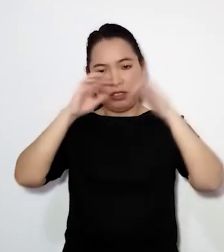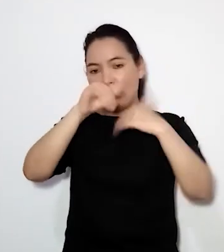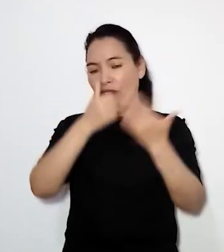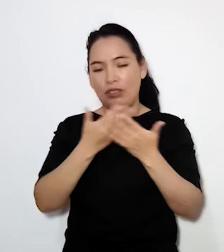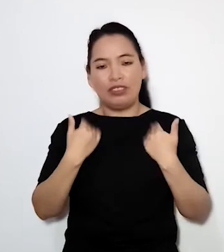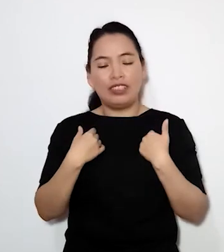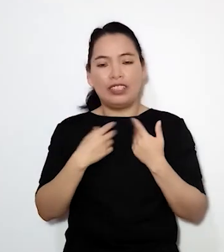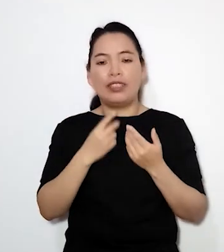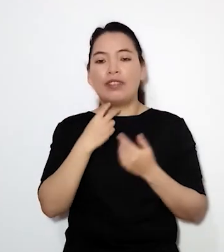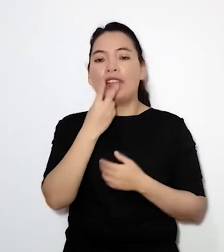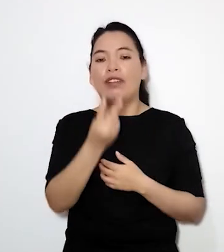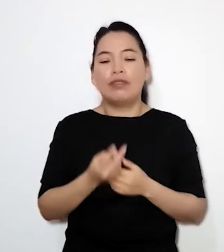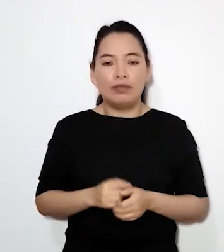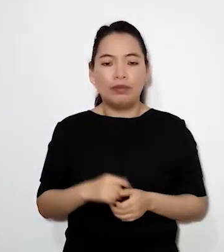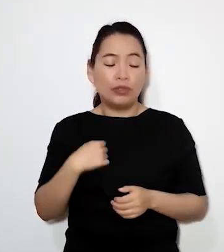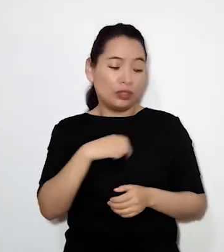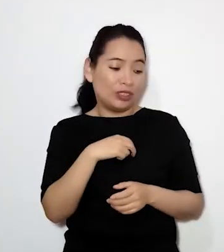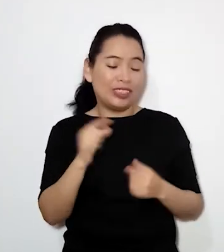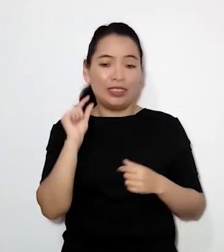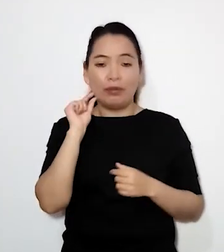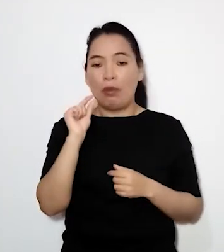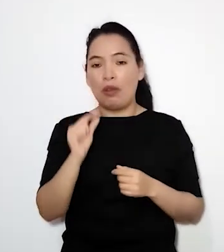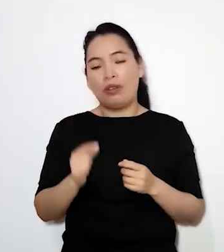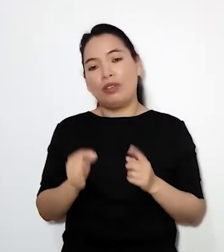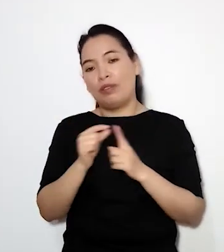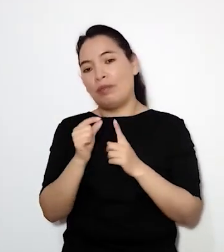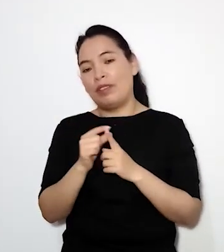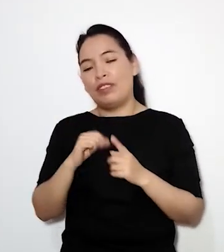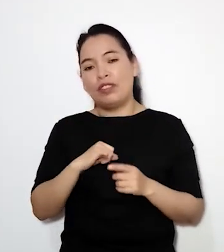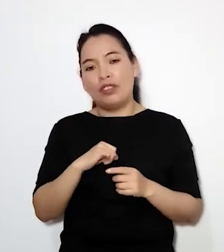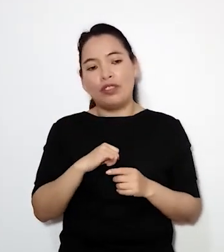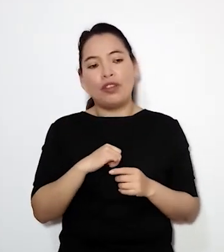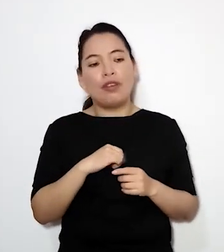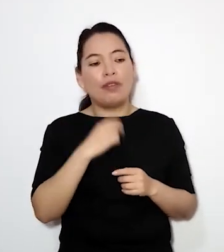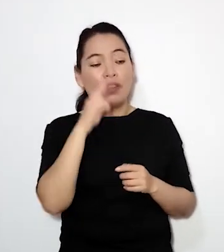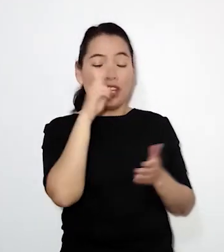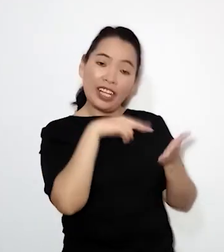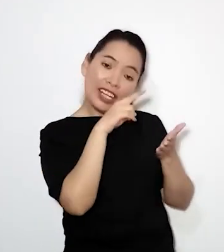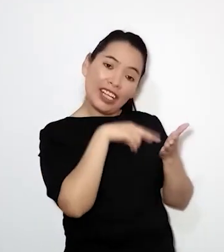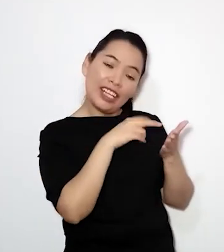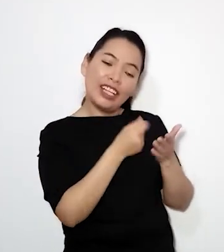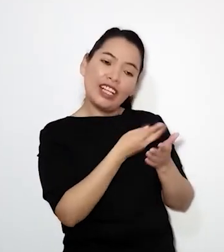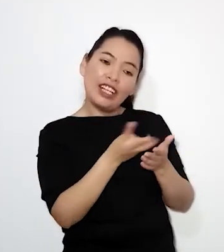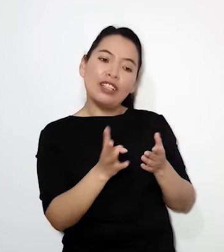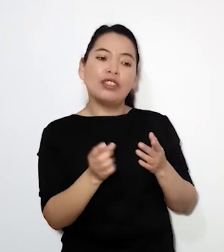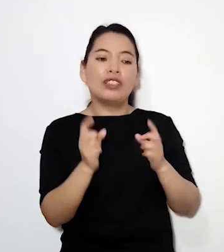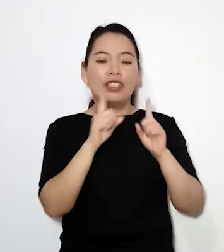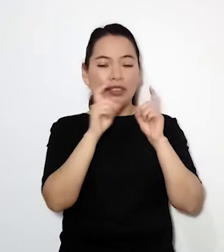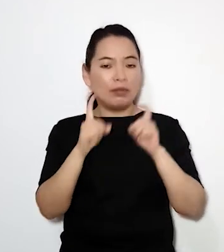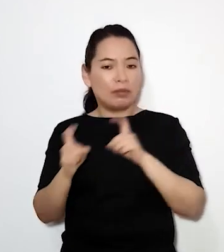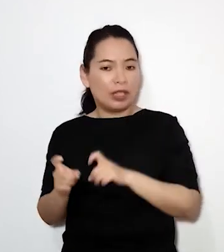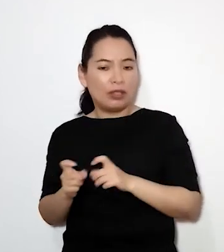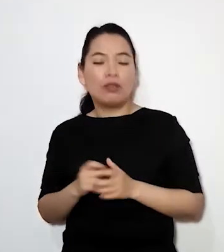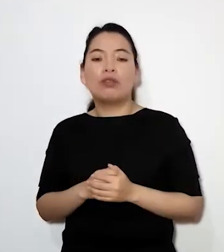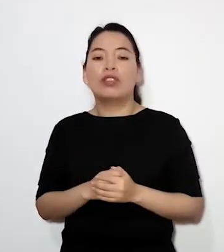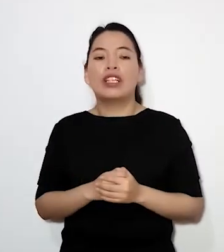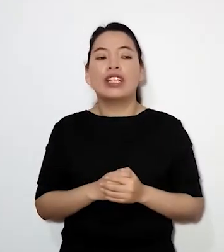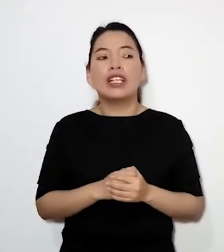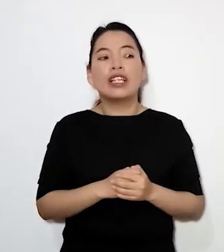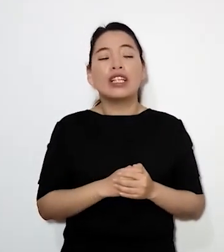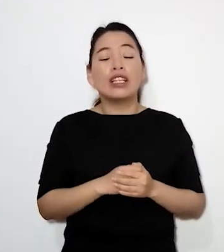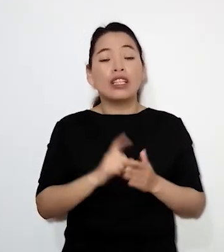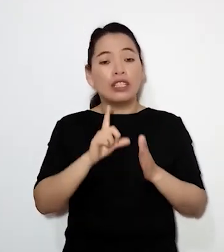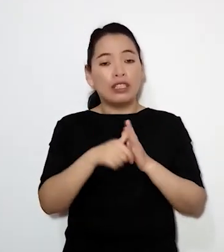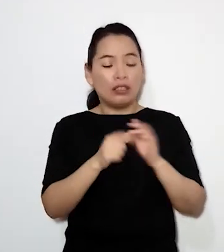tiempo, yo voy tal vez a leer algunas de las primeras preguntas que nos han puesto por acá, y luego